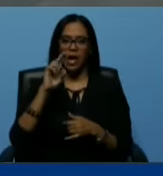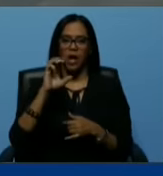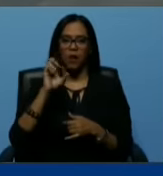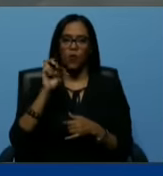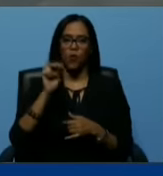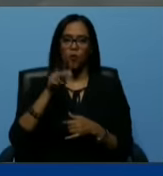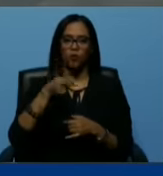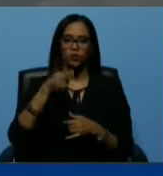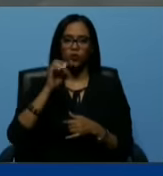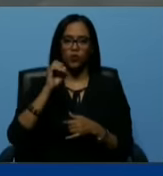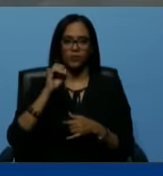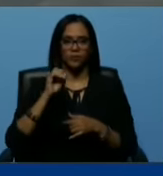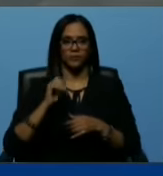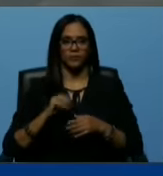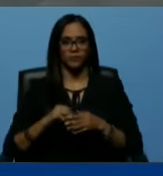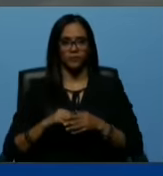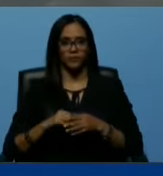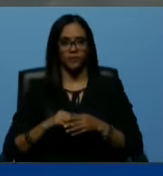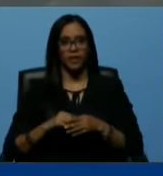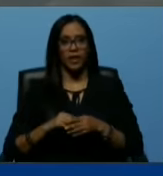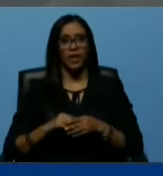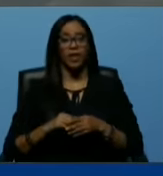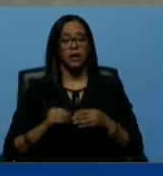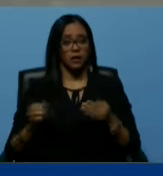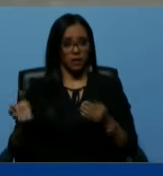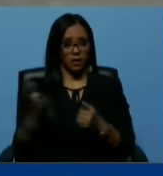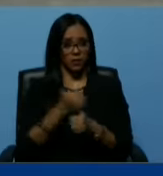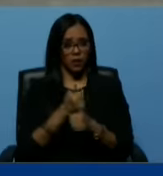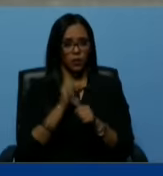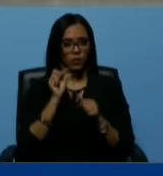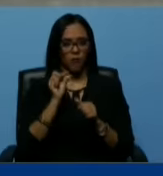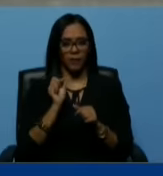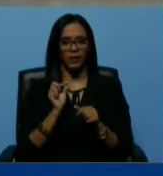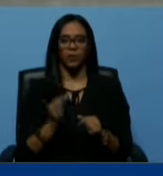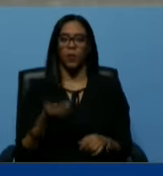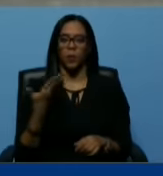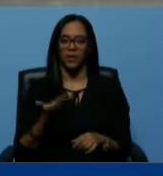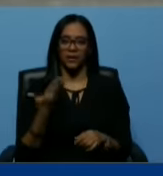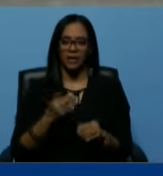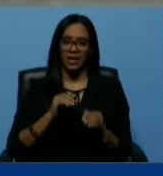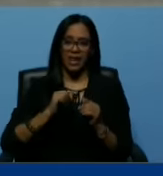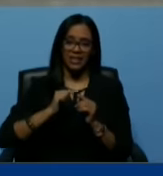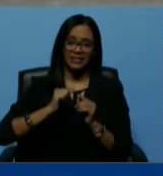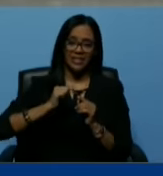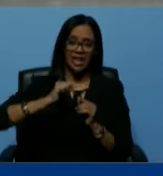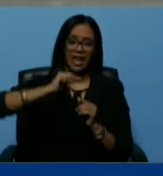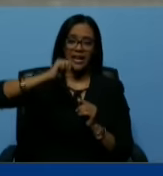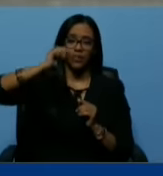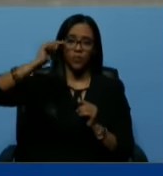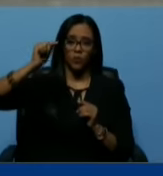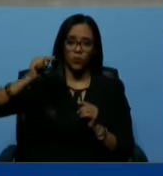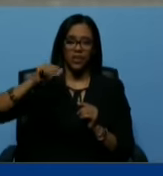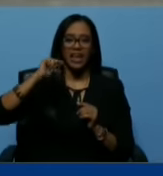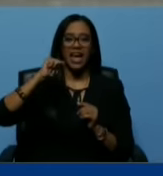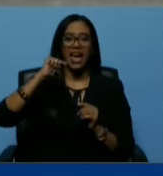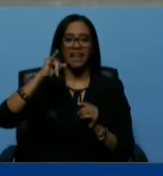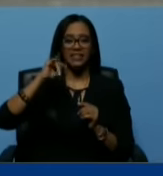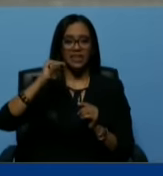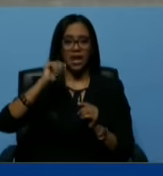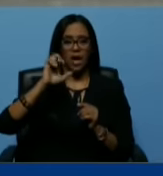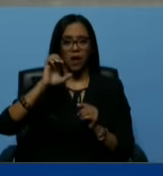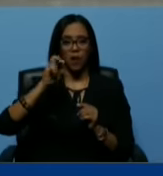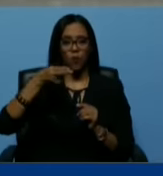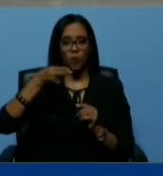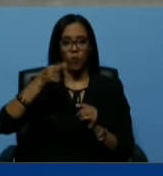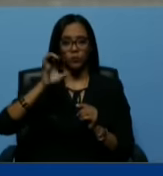registrado en un momento cumbre, en las alturas de Ayacucho, el